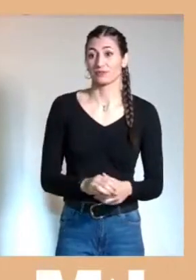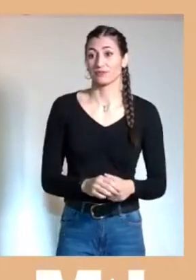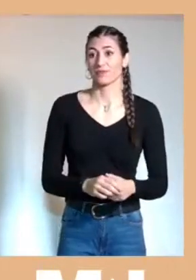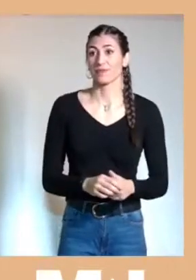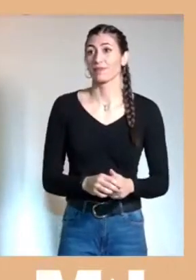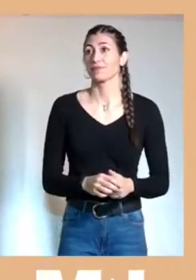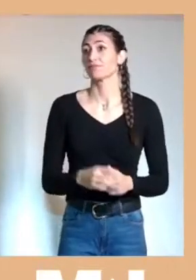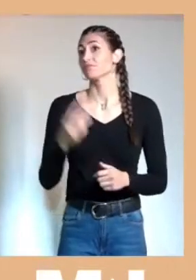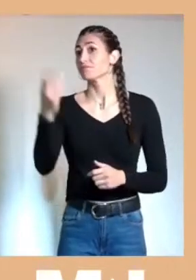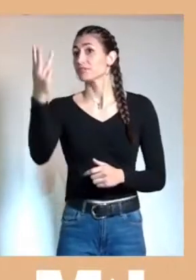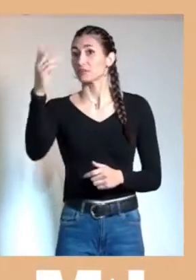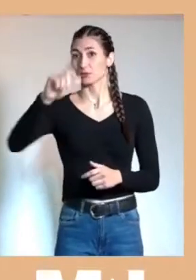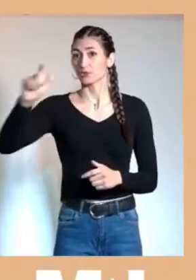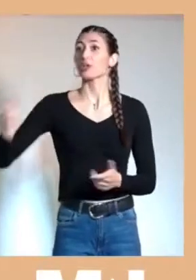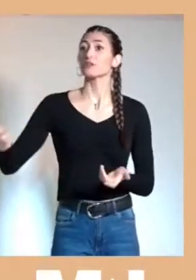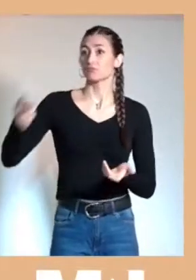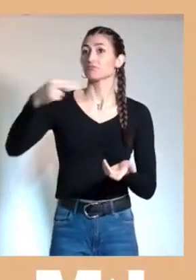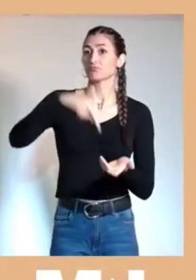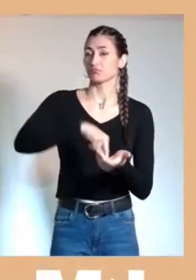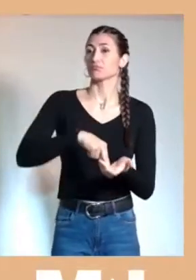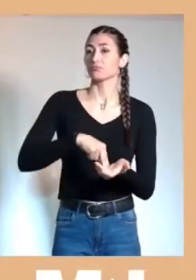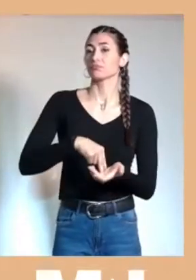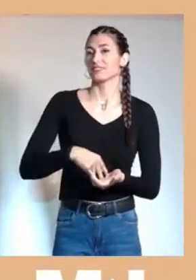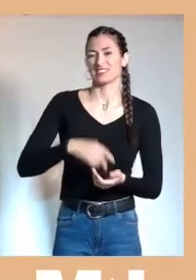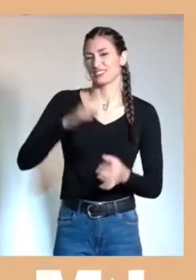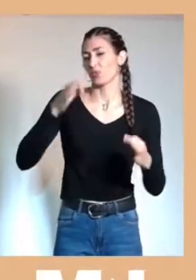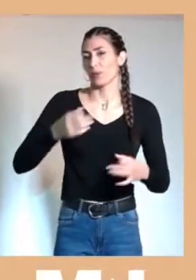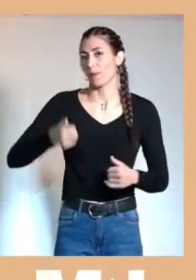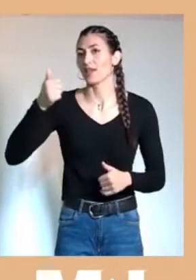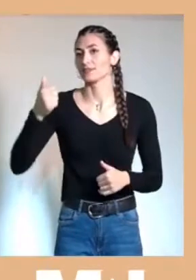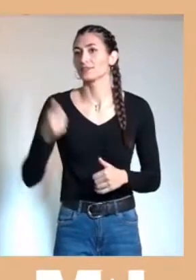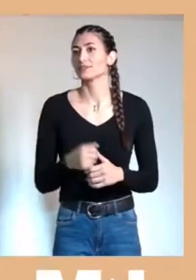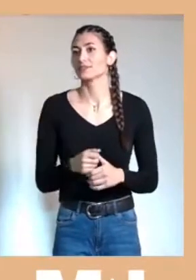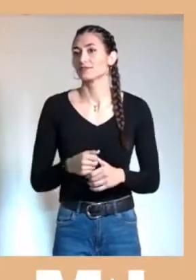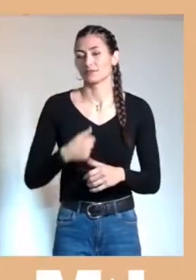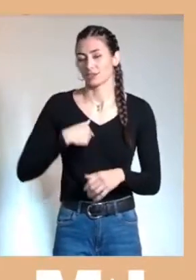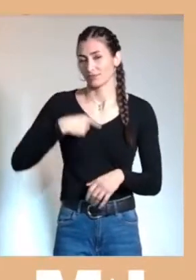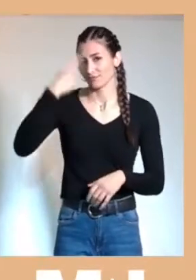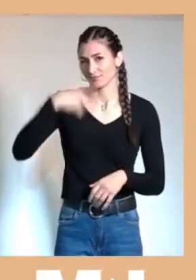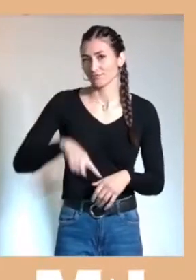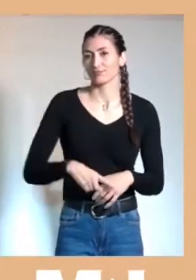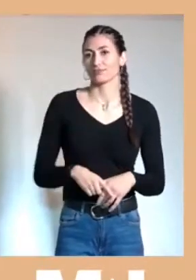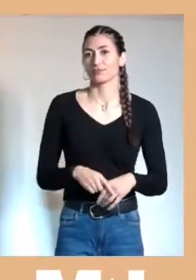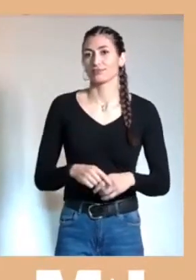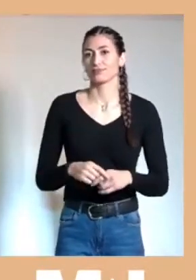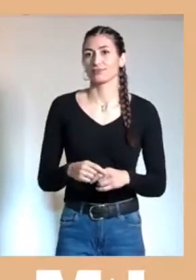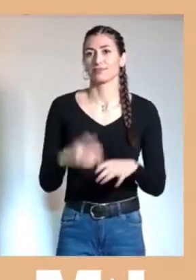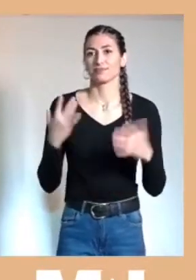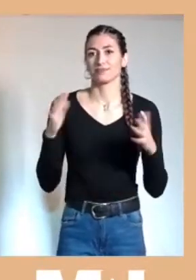Hay 3 personas ateas que se han levantado, habrá más. Estoy totalmente seguro.